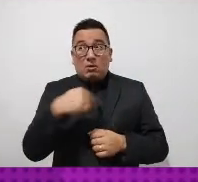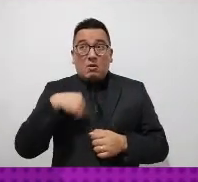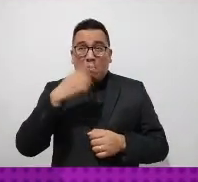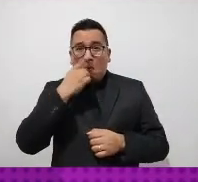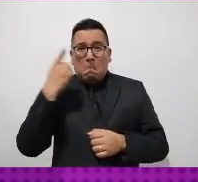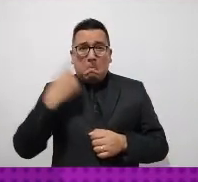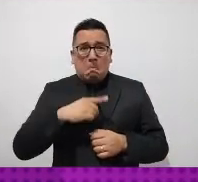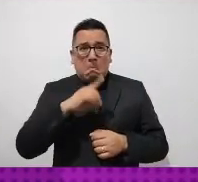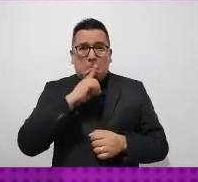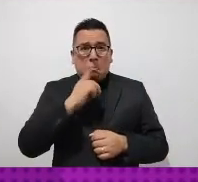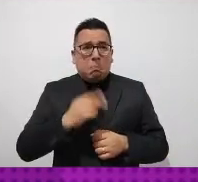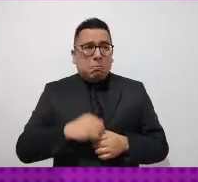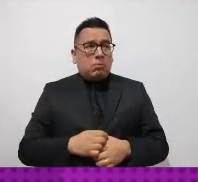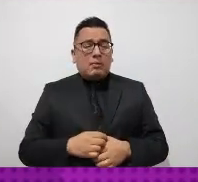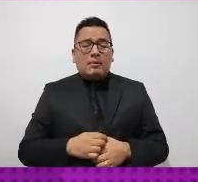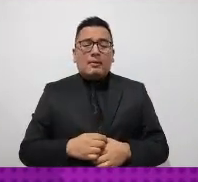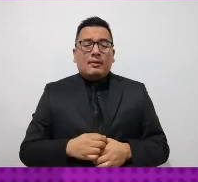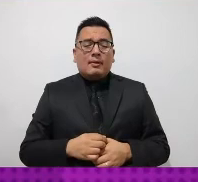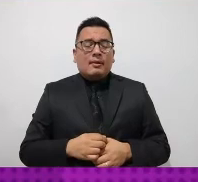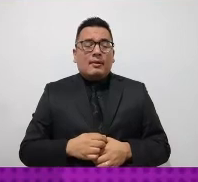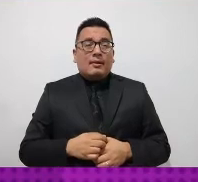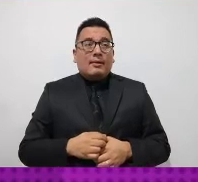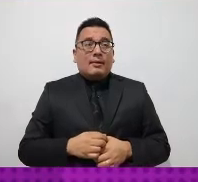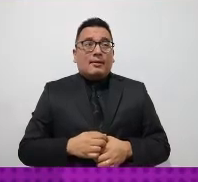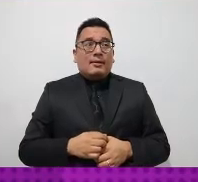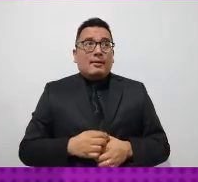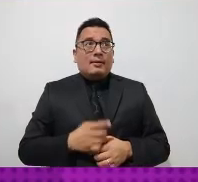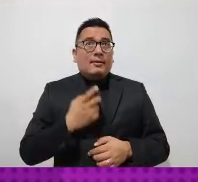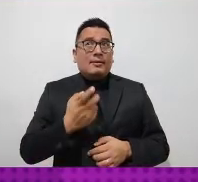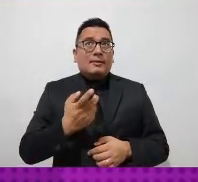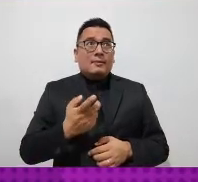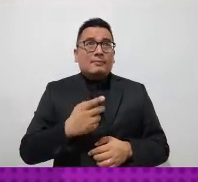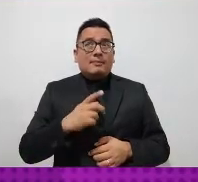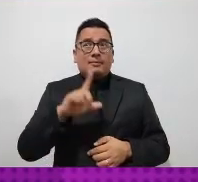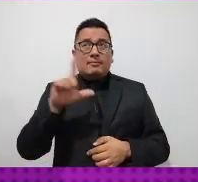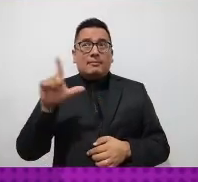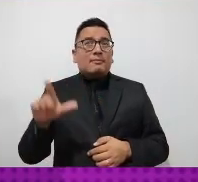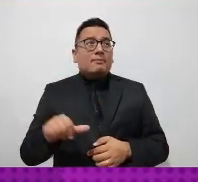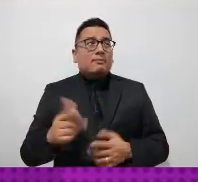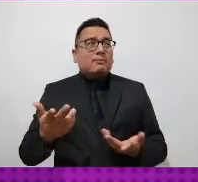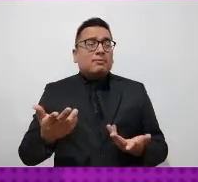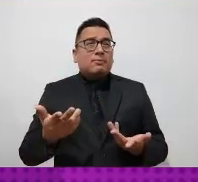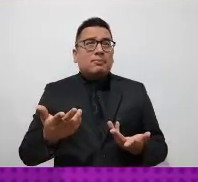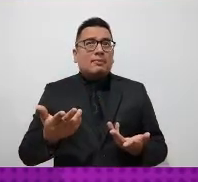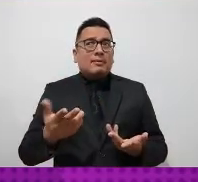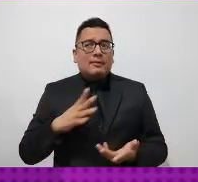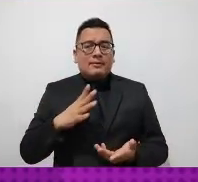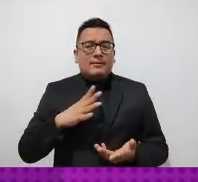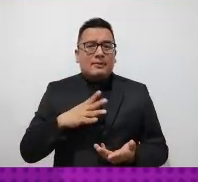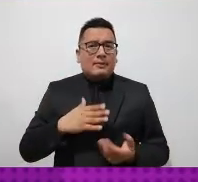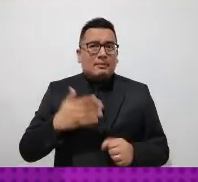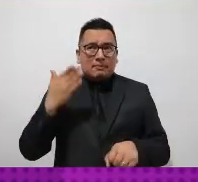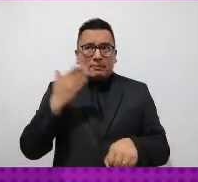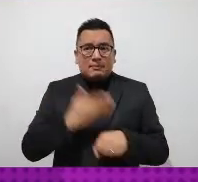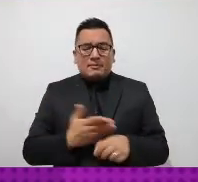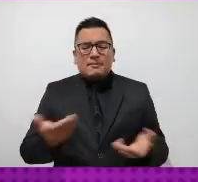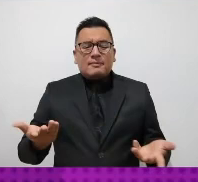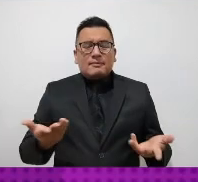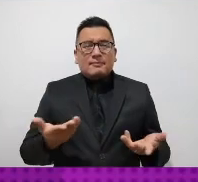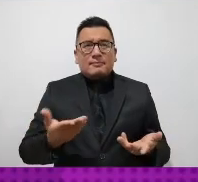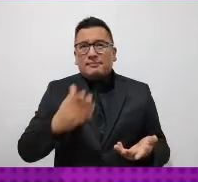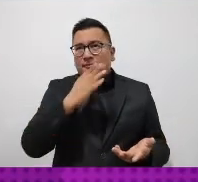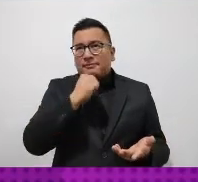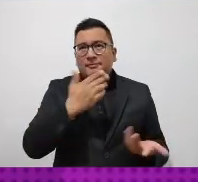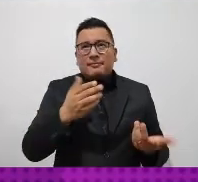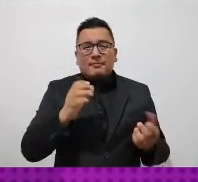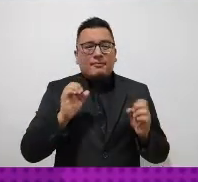no denunciamos una agresión, no vamos a lograr que exista una sanción y que